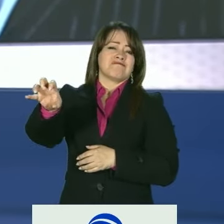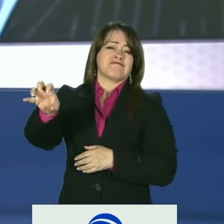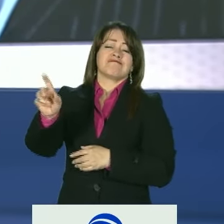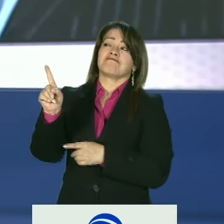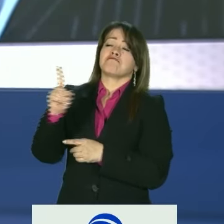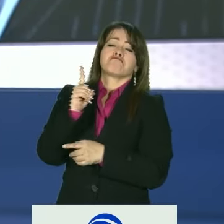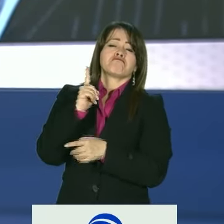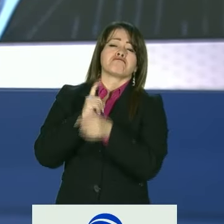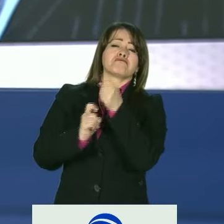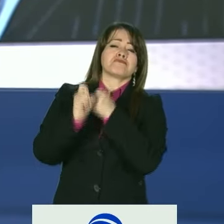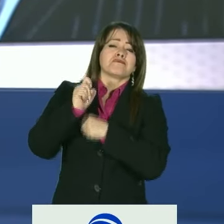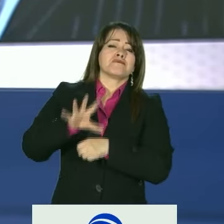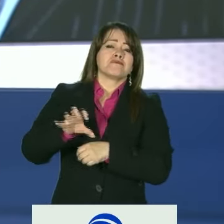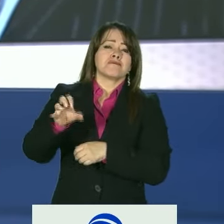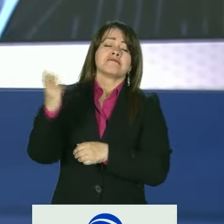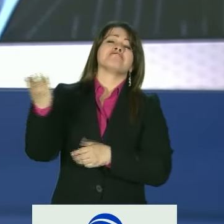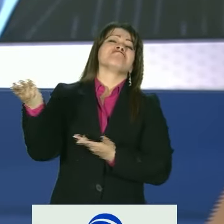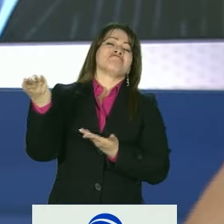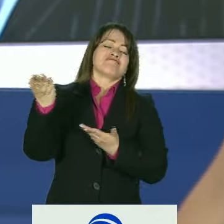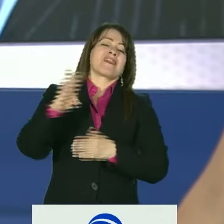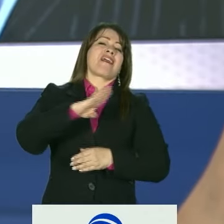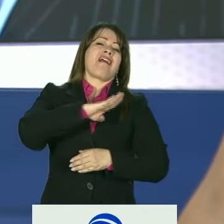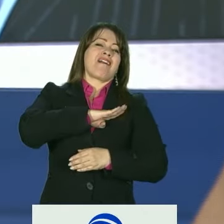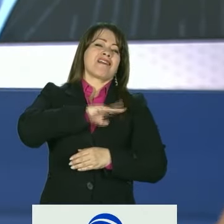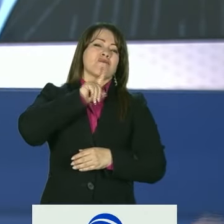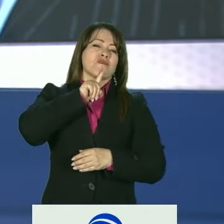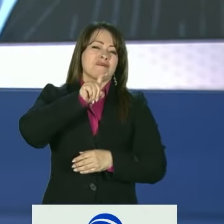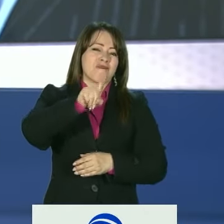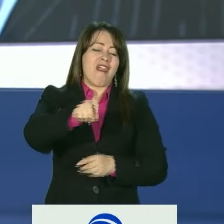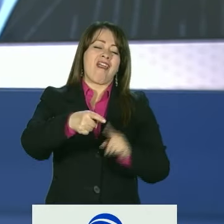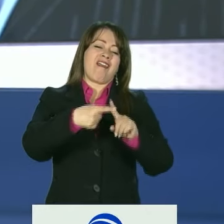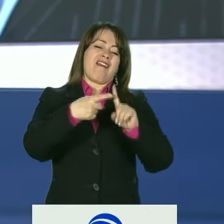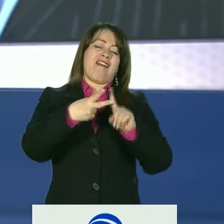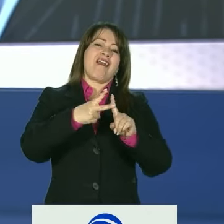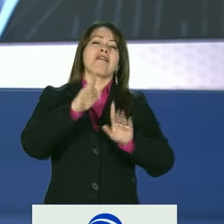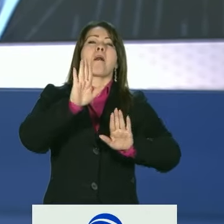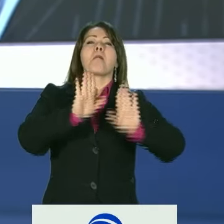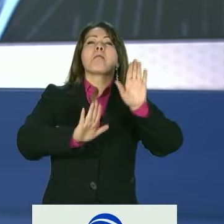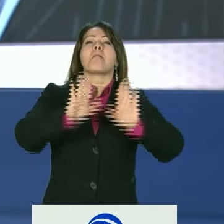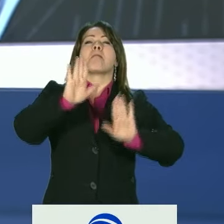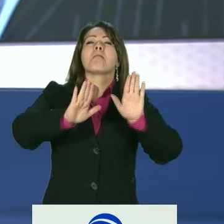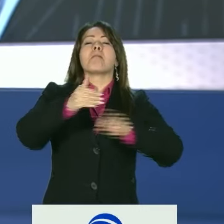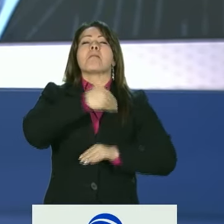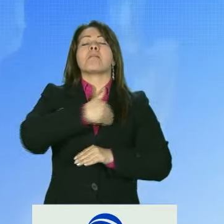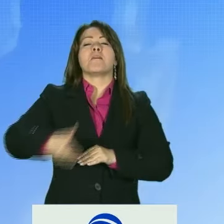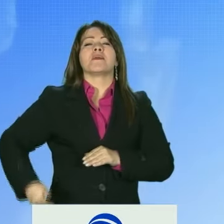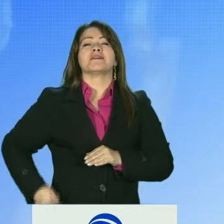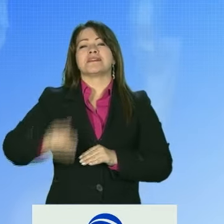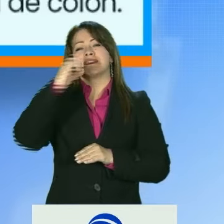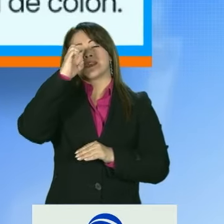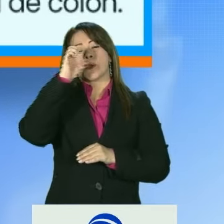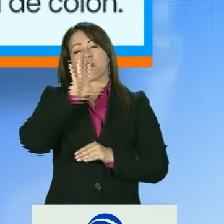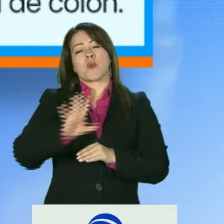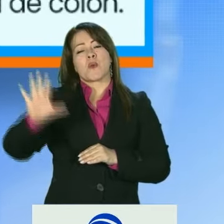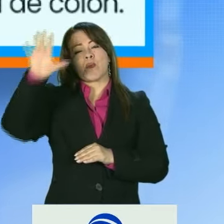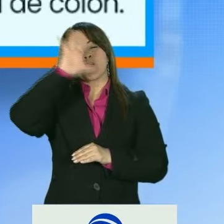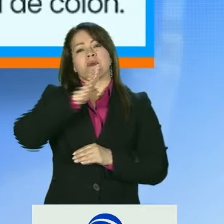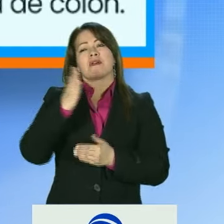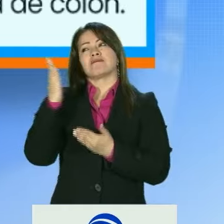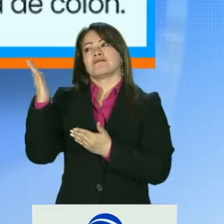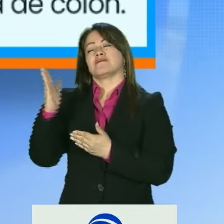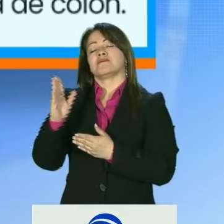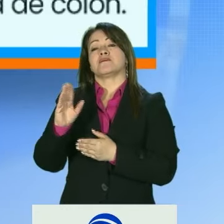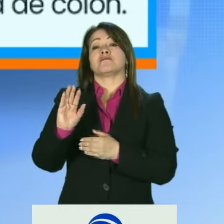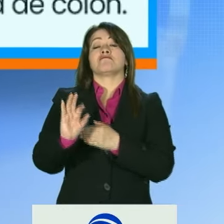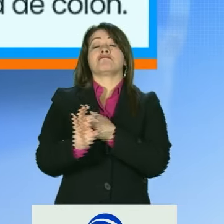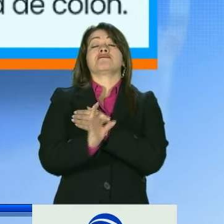año. Fue alcalde de Bucaramanga y enfrentó a Gustavo Petro en la contienda por la presidencia de la República. A la